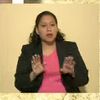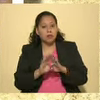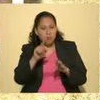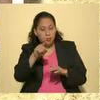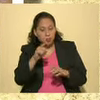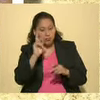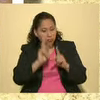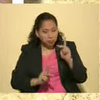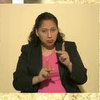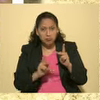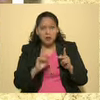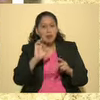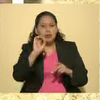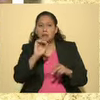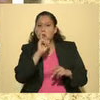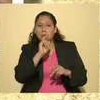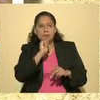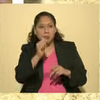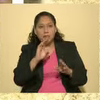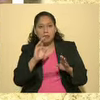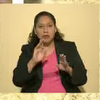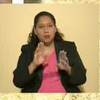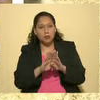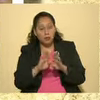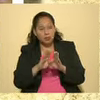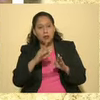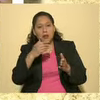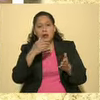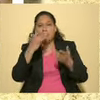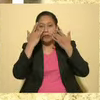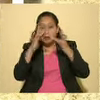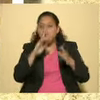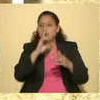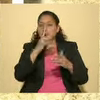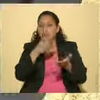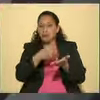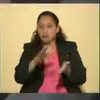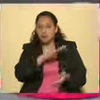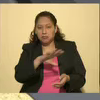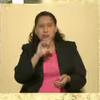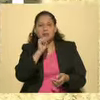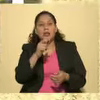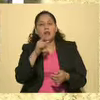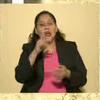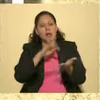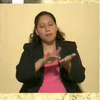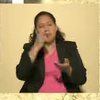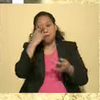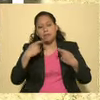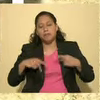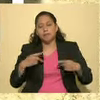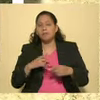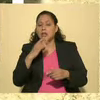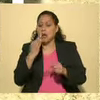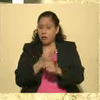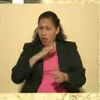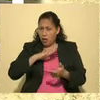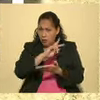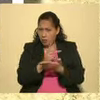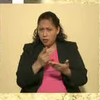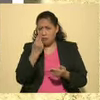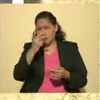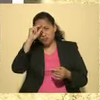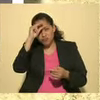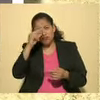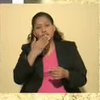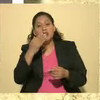vista de suspensiones, pero sería un porcentaje de bateo altísimo en el sentido de apoyo a la ciudadanía, ¿no? Por ejemplo, tenemos un programa que es una cosa muy inteligente